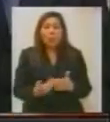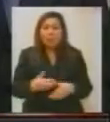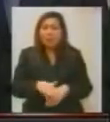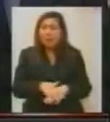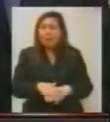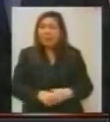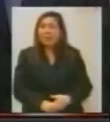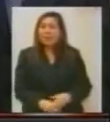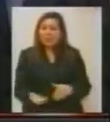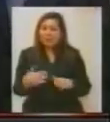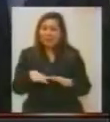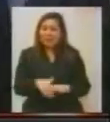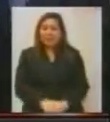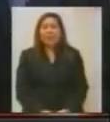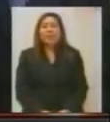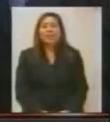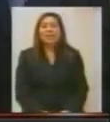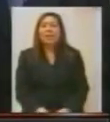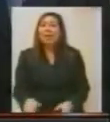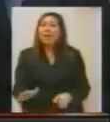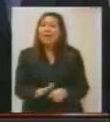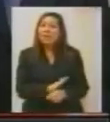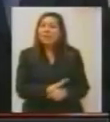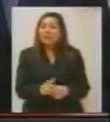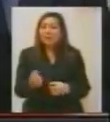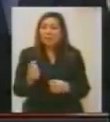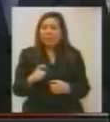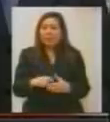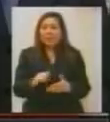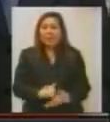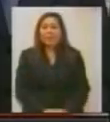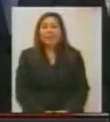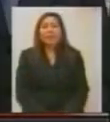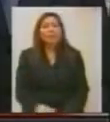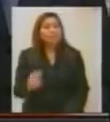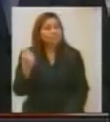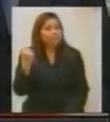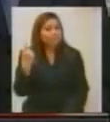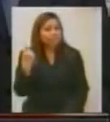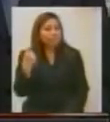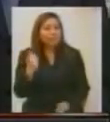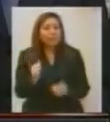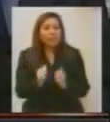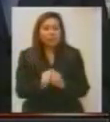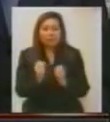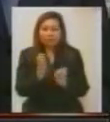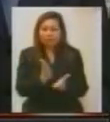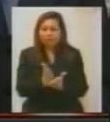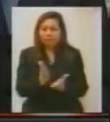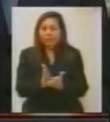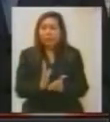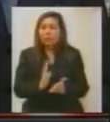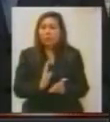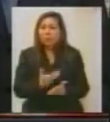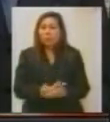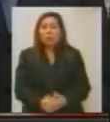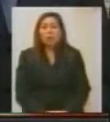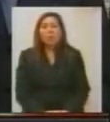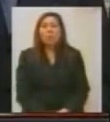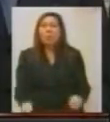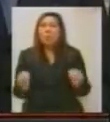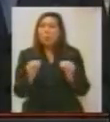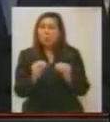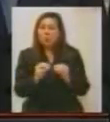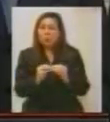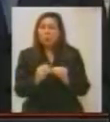proceso, integremos una bancada absolutamente consolidada, entendedora, con disciplina, que somos una